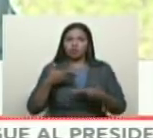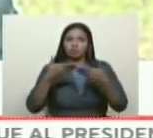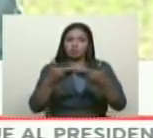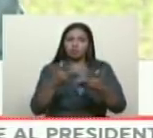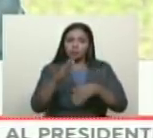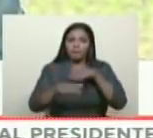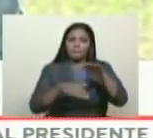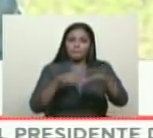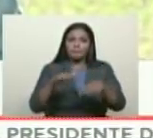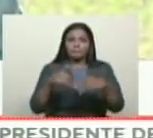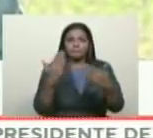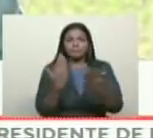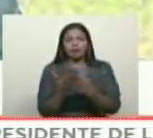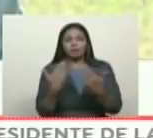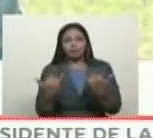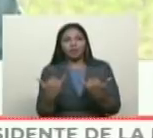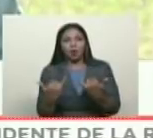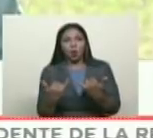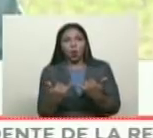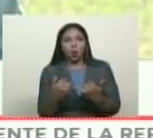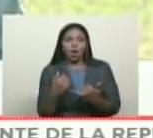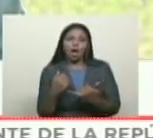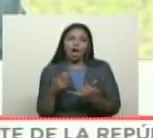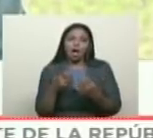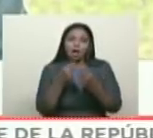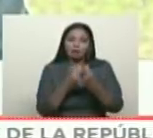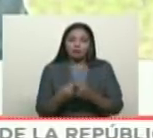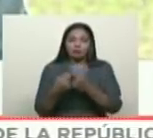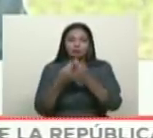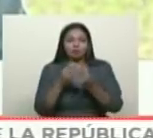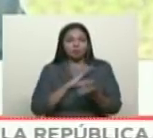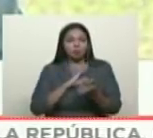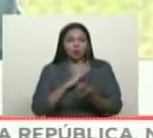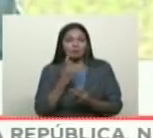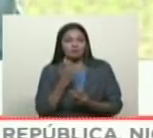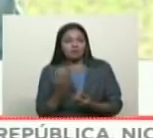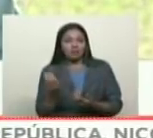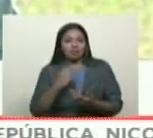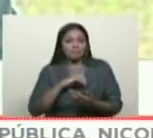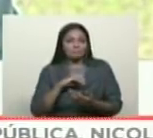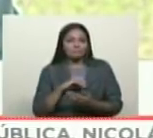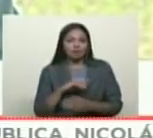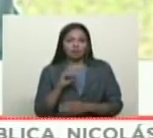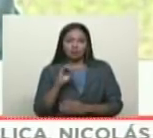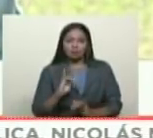pasos certeros con el financiamiento y el apoyo. Pero falta mucho todavía, Argeni.